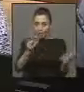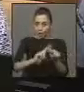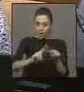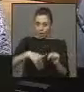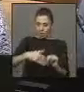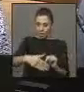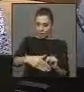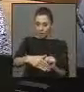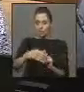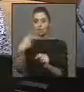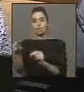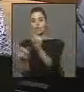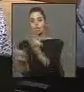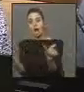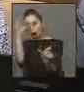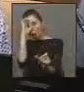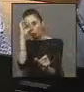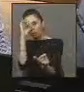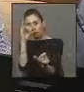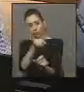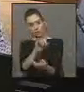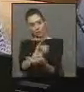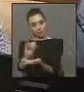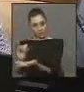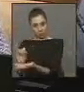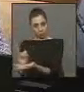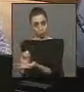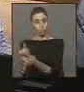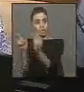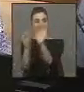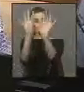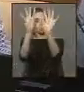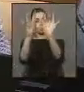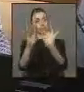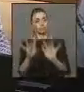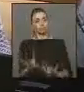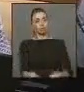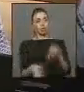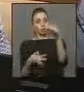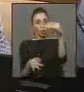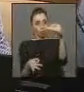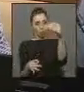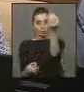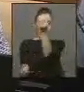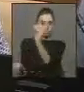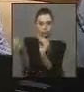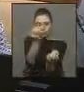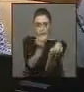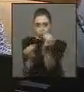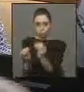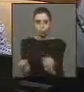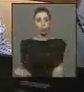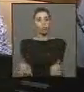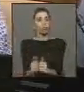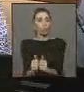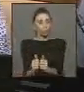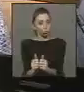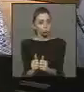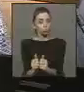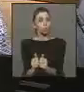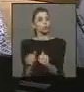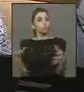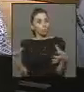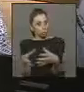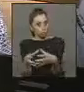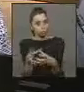su posición al respecto. Ellos han elaborado un documento que han venido trabajando conjuntamente de manera